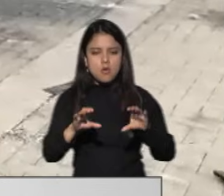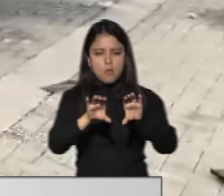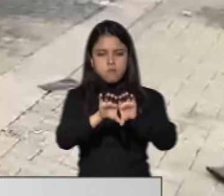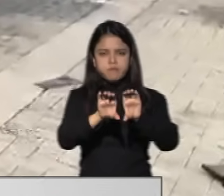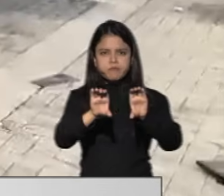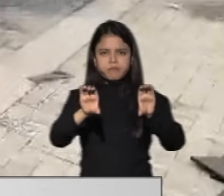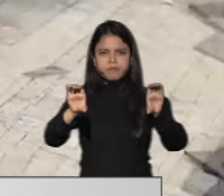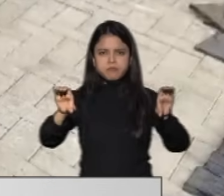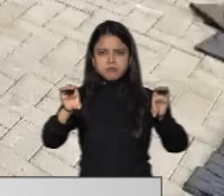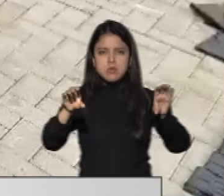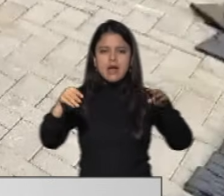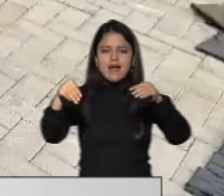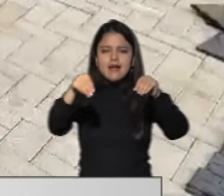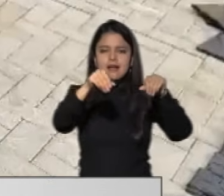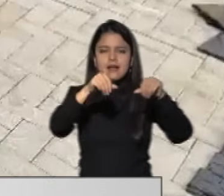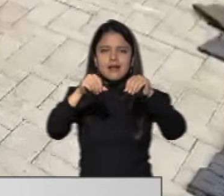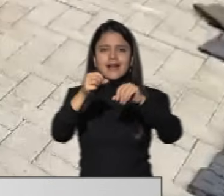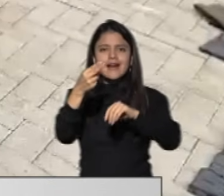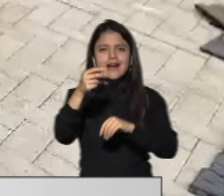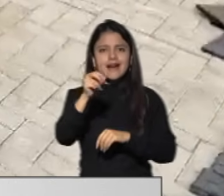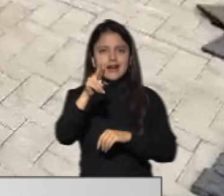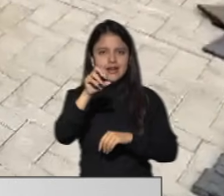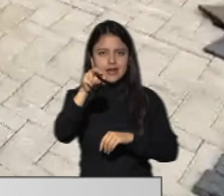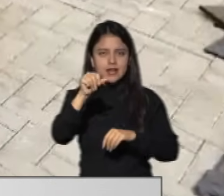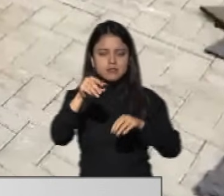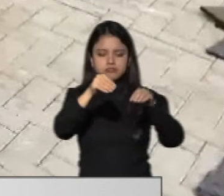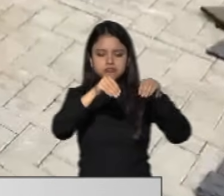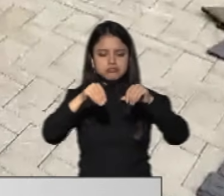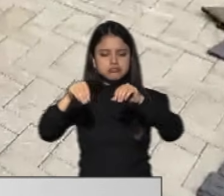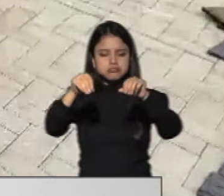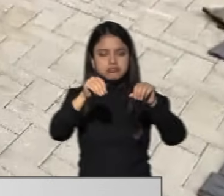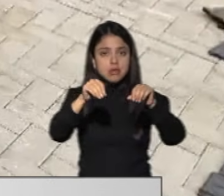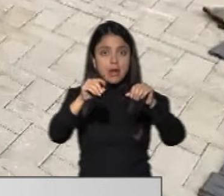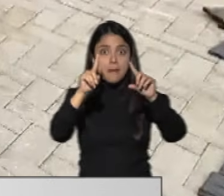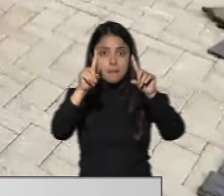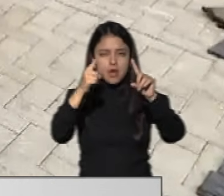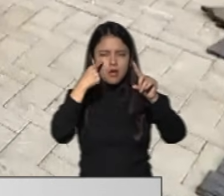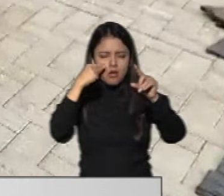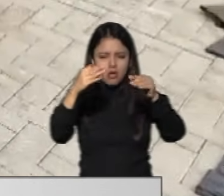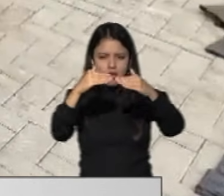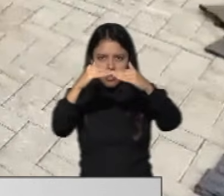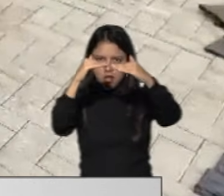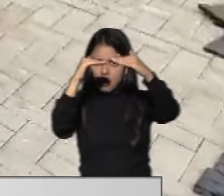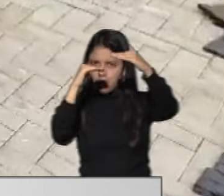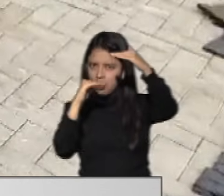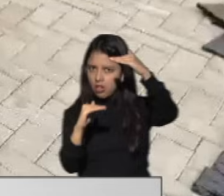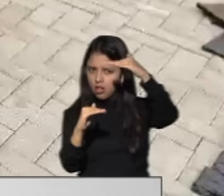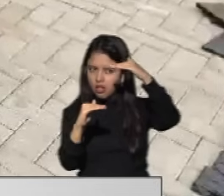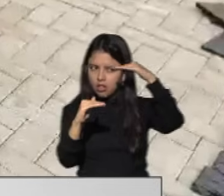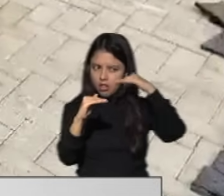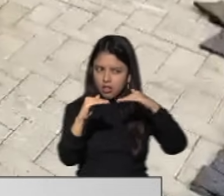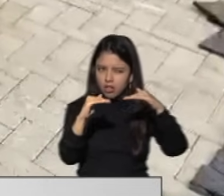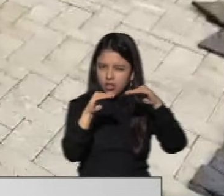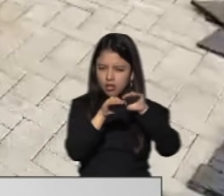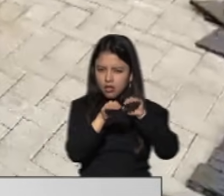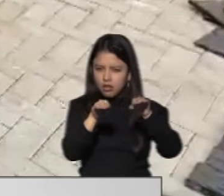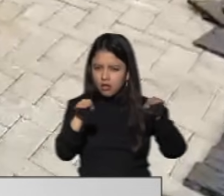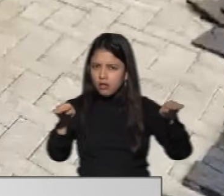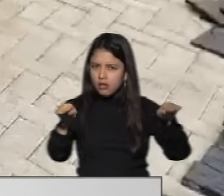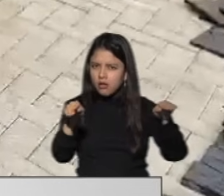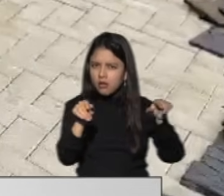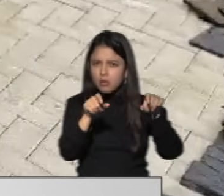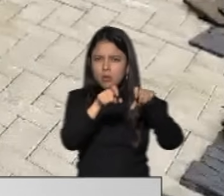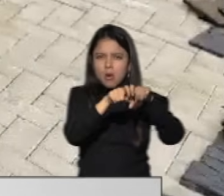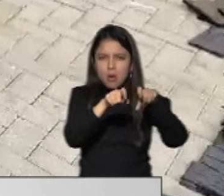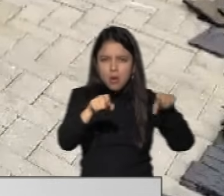ser exportada. Sin embargo, al hacer la inspección, los uniformados detectaron anomalías en los sellos del contenedor que tenía como destino